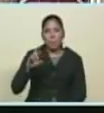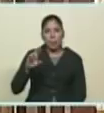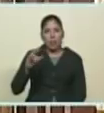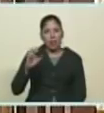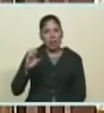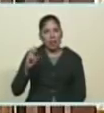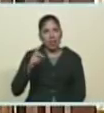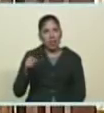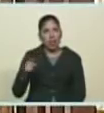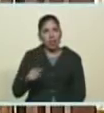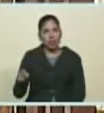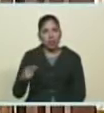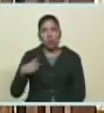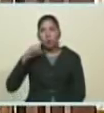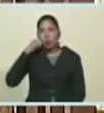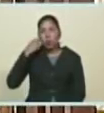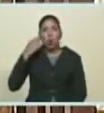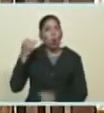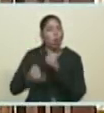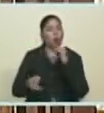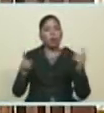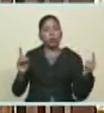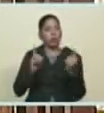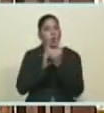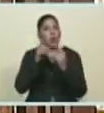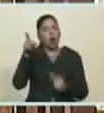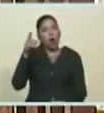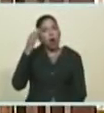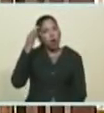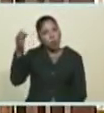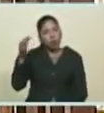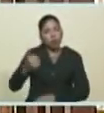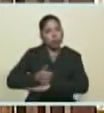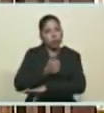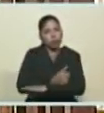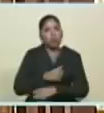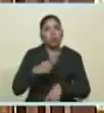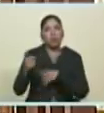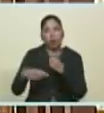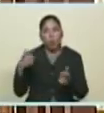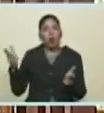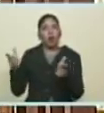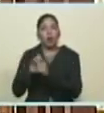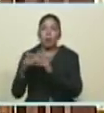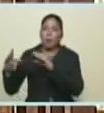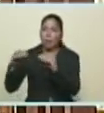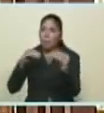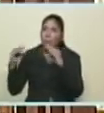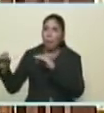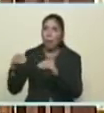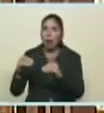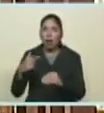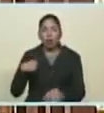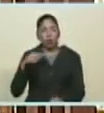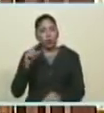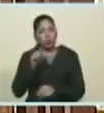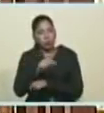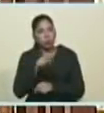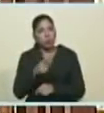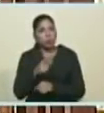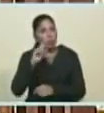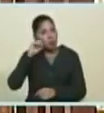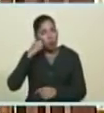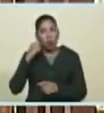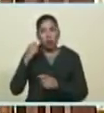La última vez que lo vi fue en ese Consejo Federal de Gobierno. Y nos reunimos después del Consejo Federal de Gobierno a hablar. Y yo le dije, mira, las encuestas